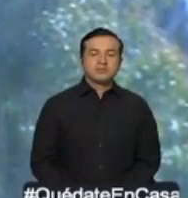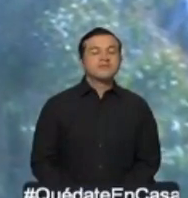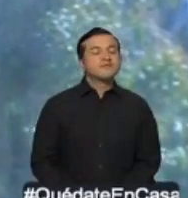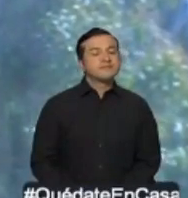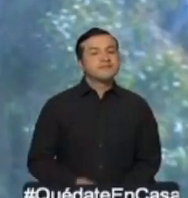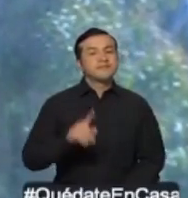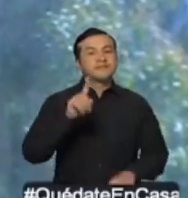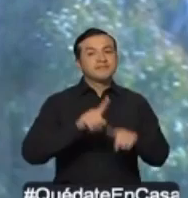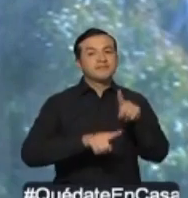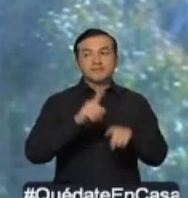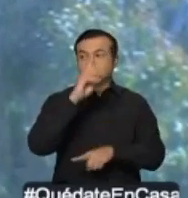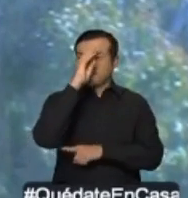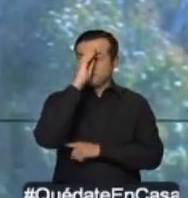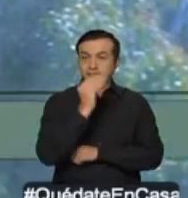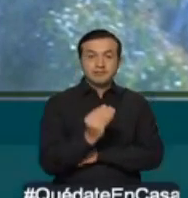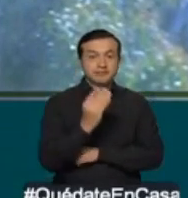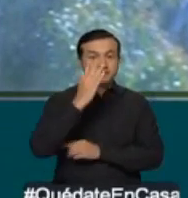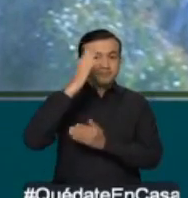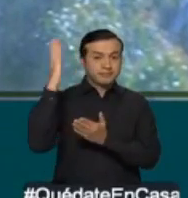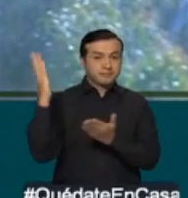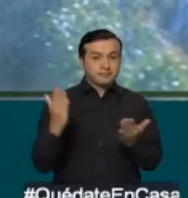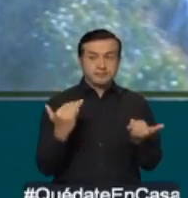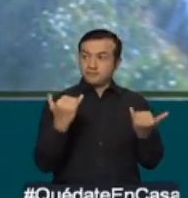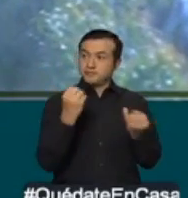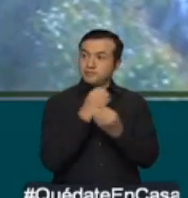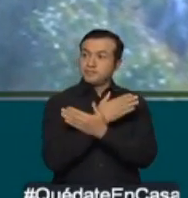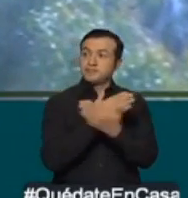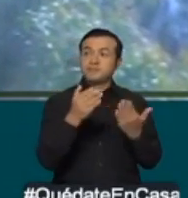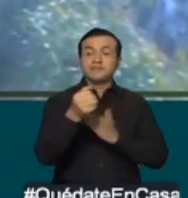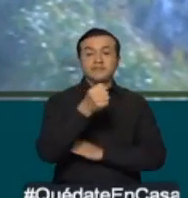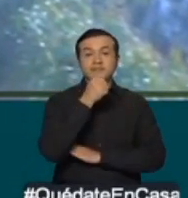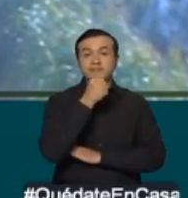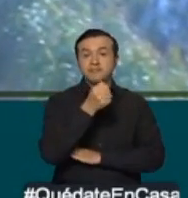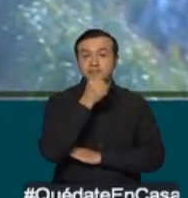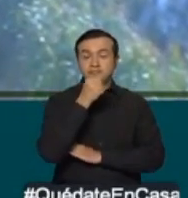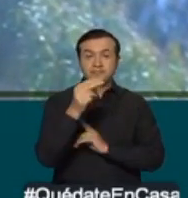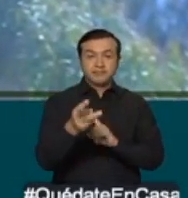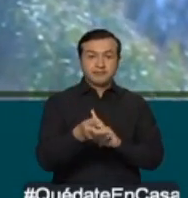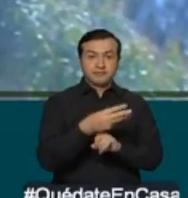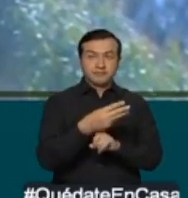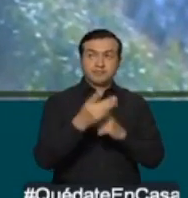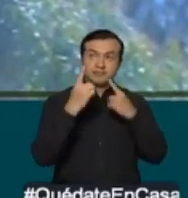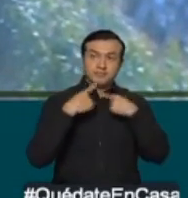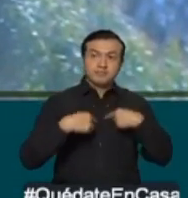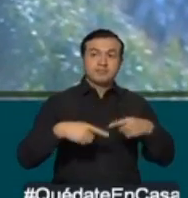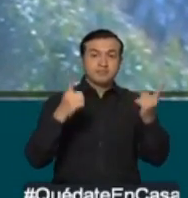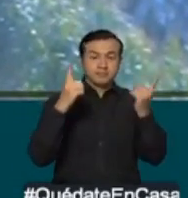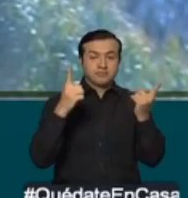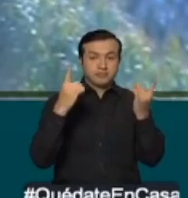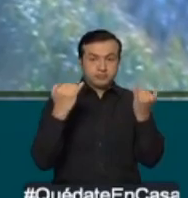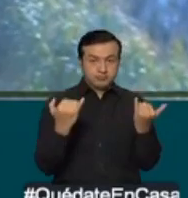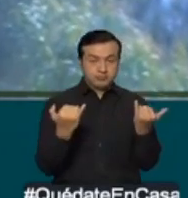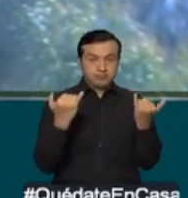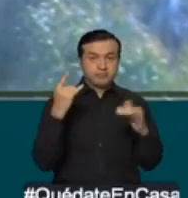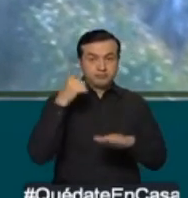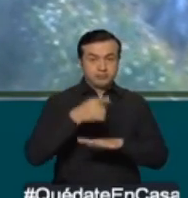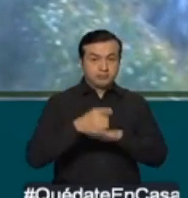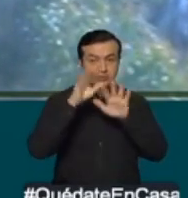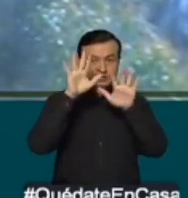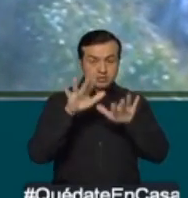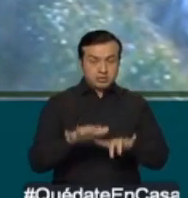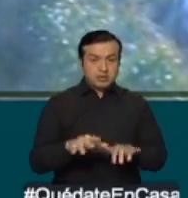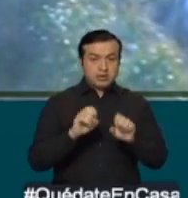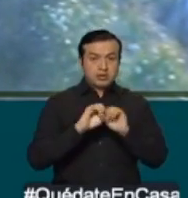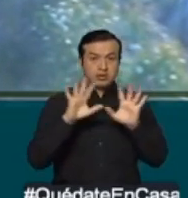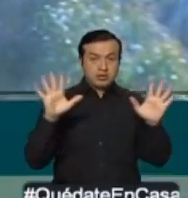amigos y amigas muy buenos días bienvenidos a esta rueda de prensa virtual que es transmitida en cadena nacional ordenada por la secretaria